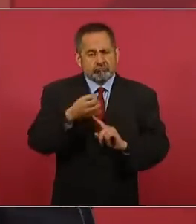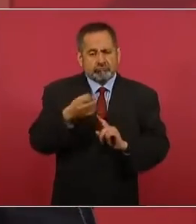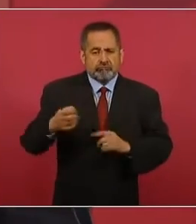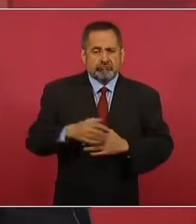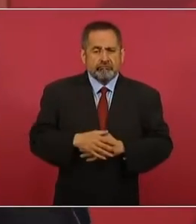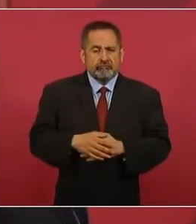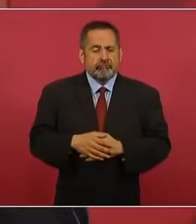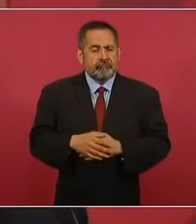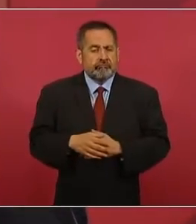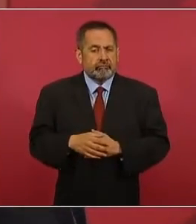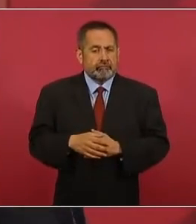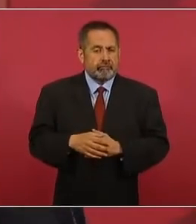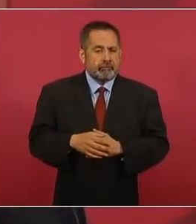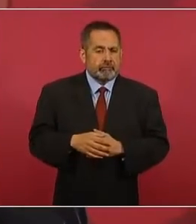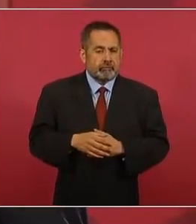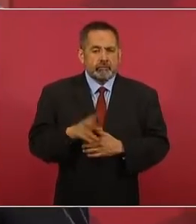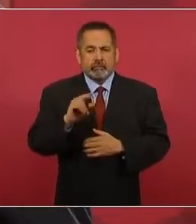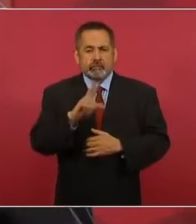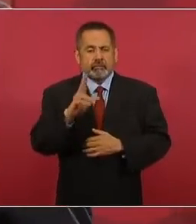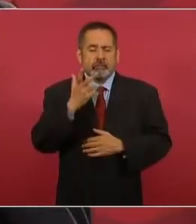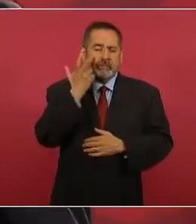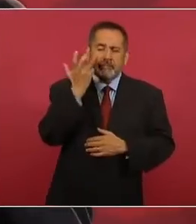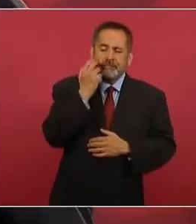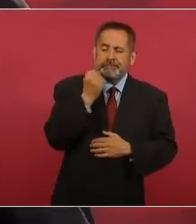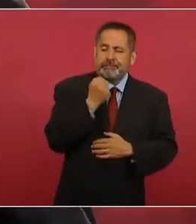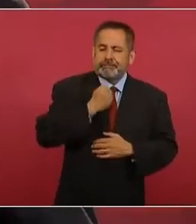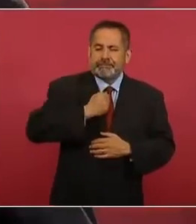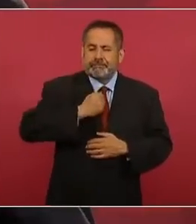Nada de que hay influencias